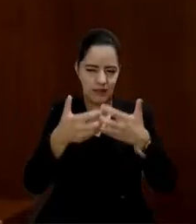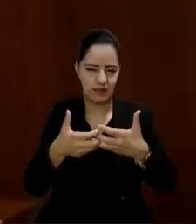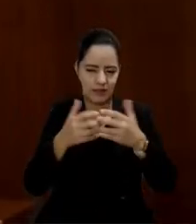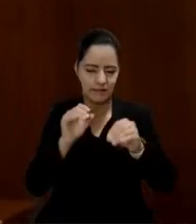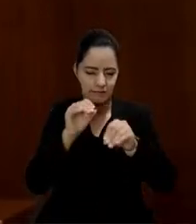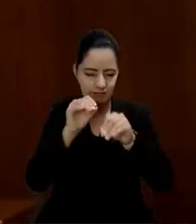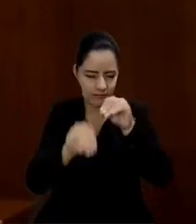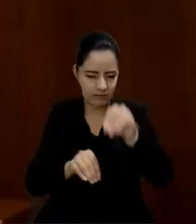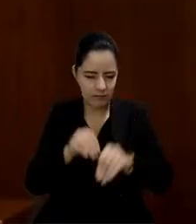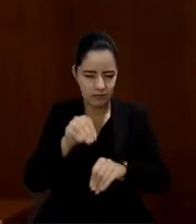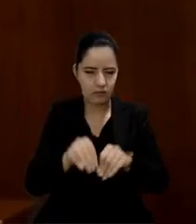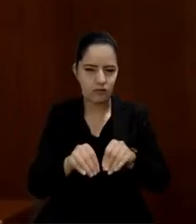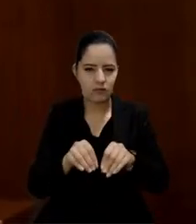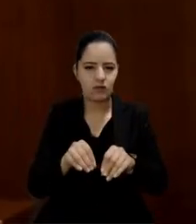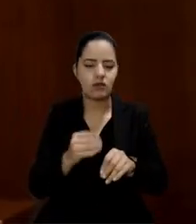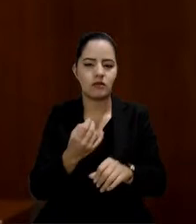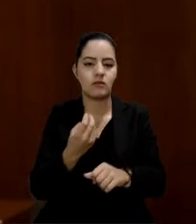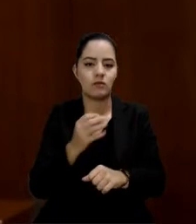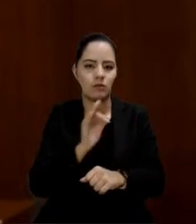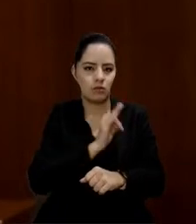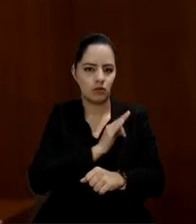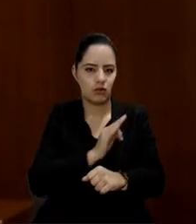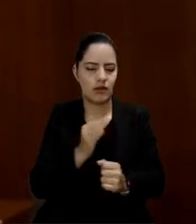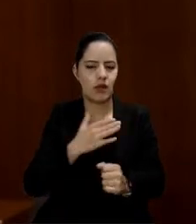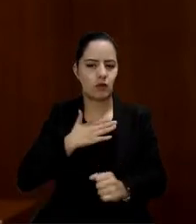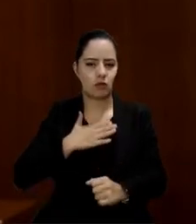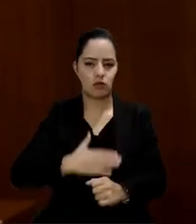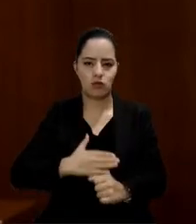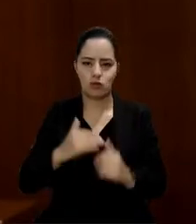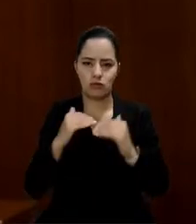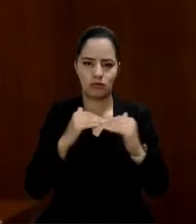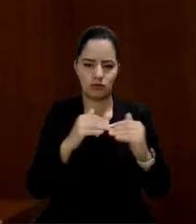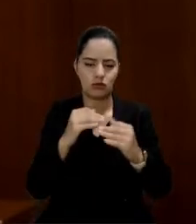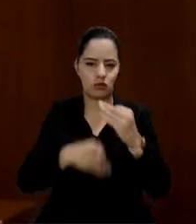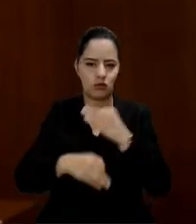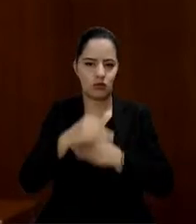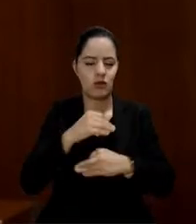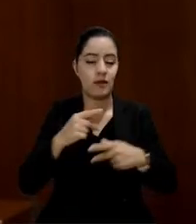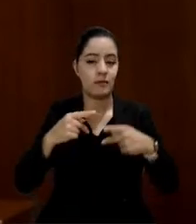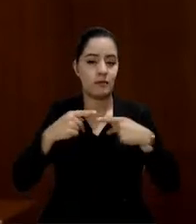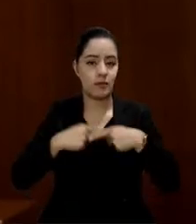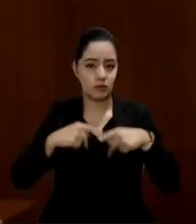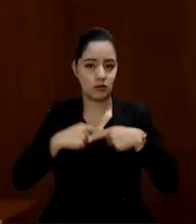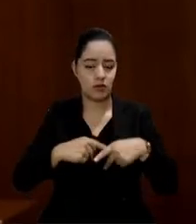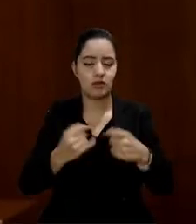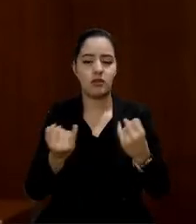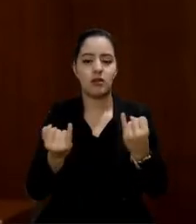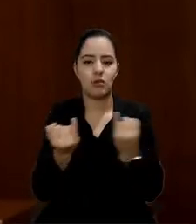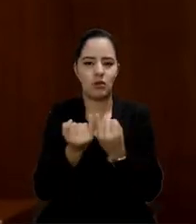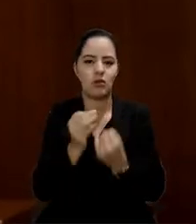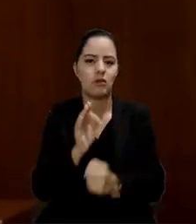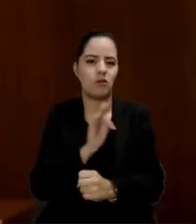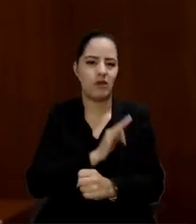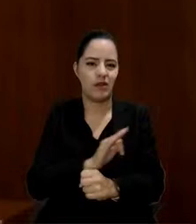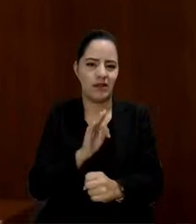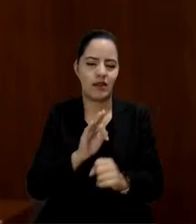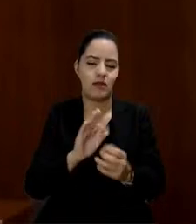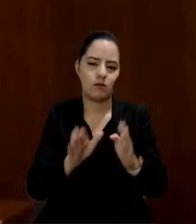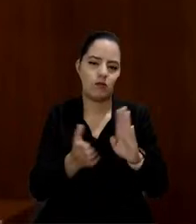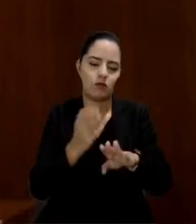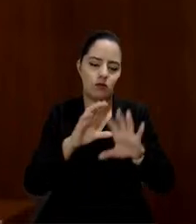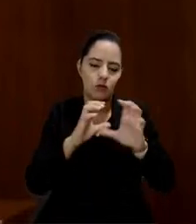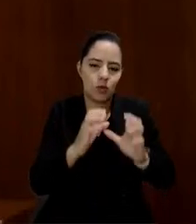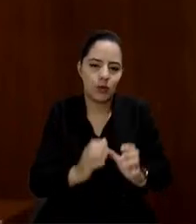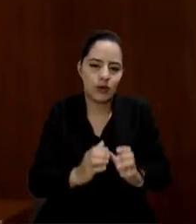presten de forma eficiente y equitativa para todos los miembros de la sociedad y propicien un desarrollo sostenible,